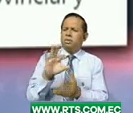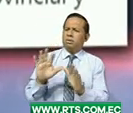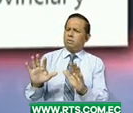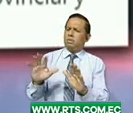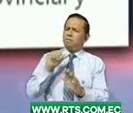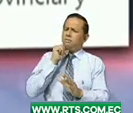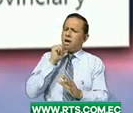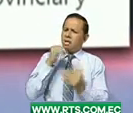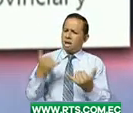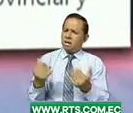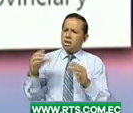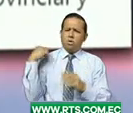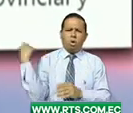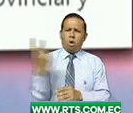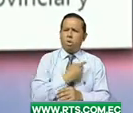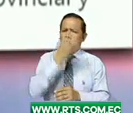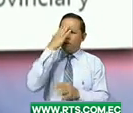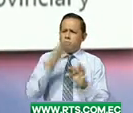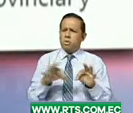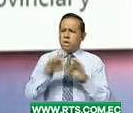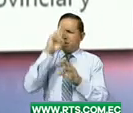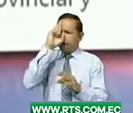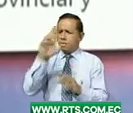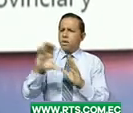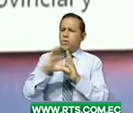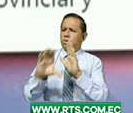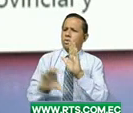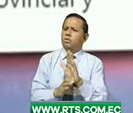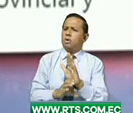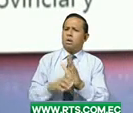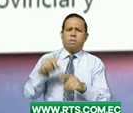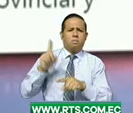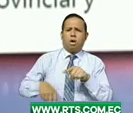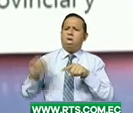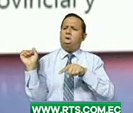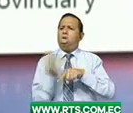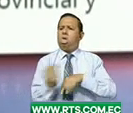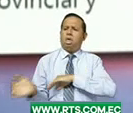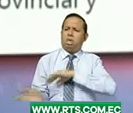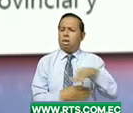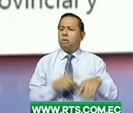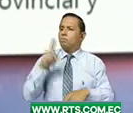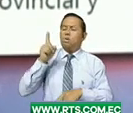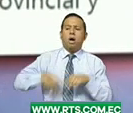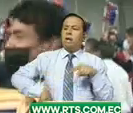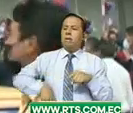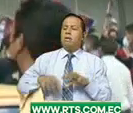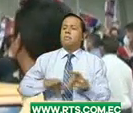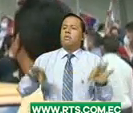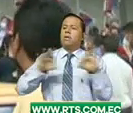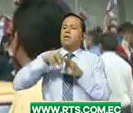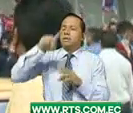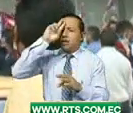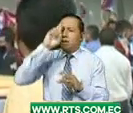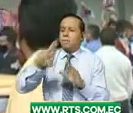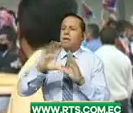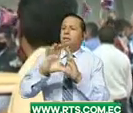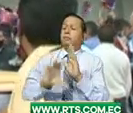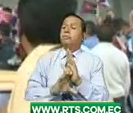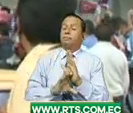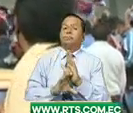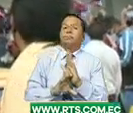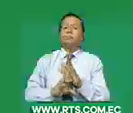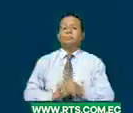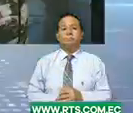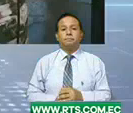constitucional de derechos y justicia. El viernes se pronunciará la Corte Provincial y acataré, señaló. Informó Marilyn